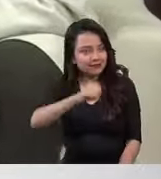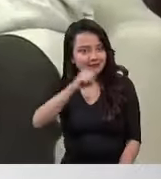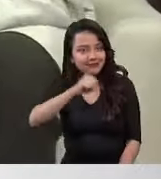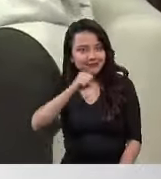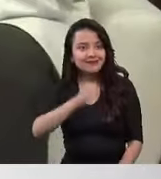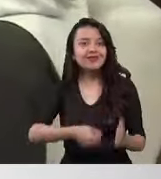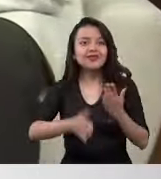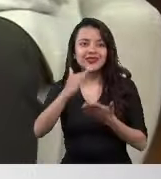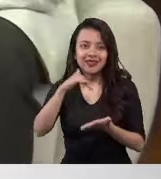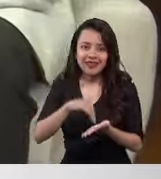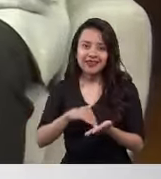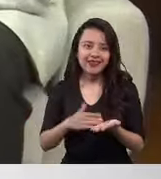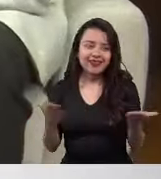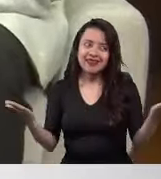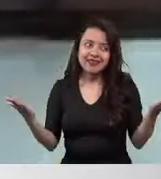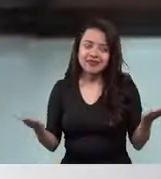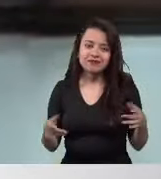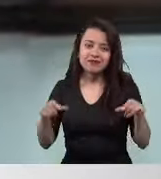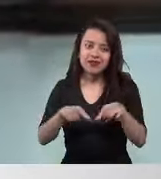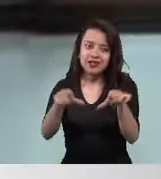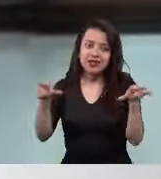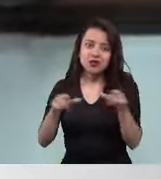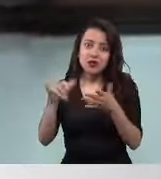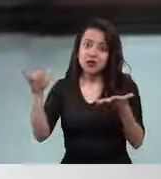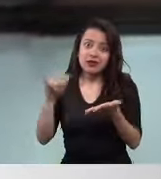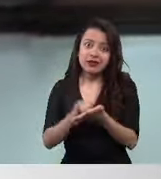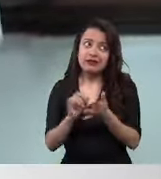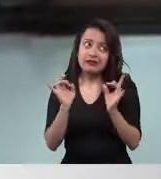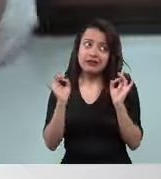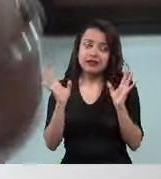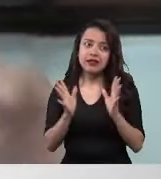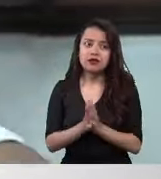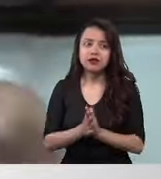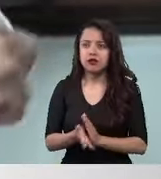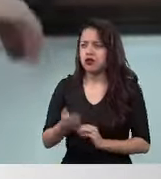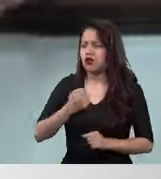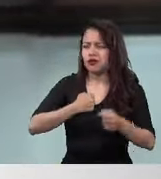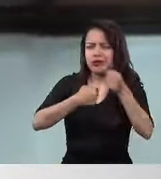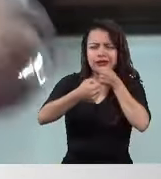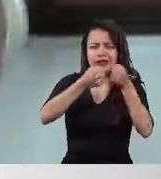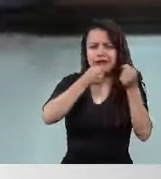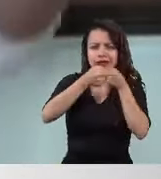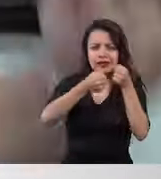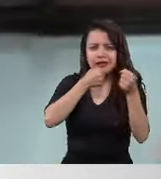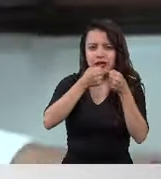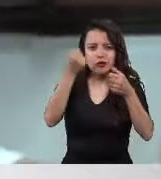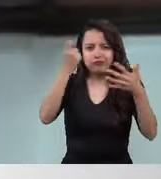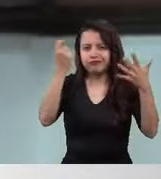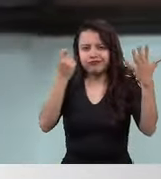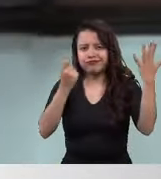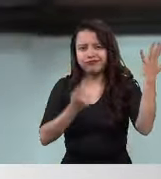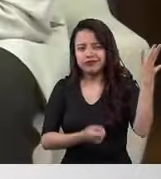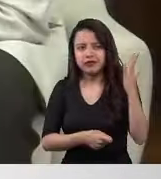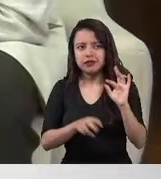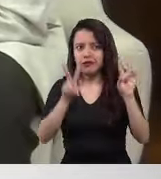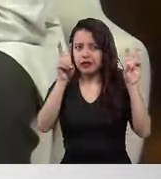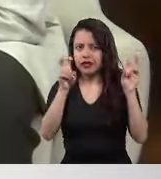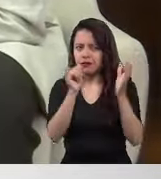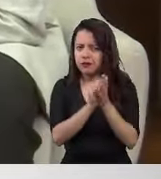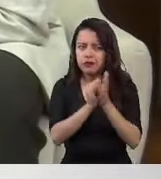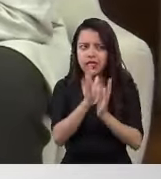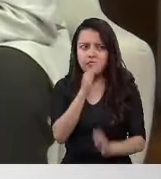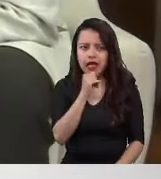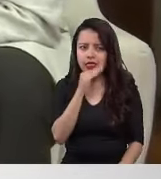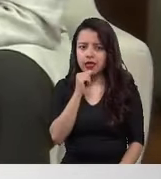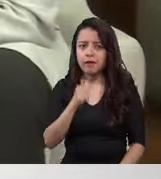vamos. Ese aerocafé ha tenido muy mala espina. Yo he hablado, entrevistado a una y mil personas sobre eso. Sí, sí, pero pasamos